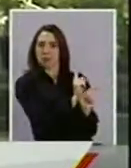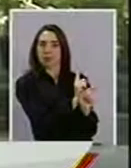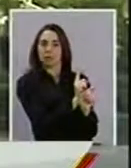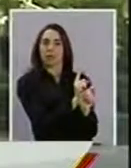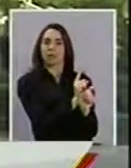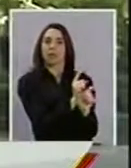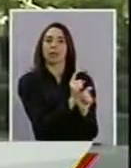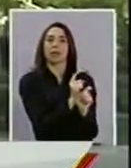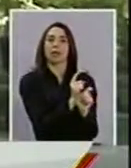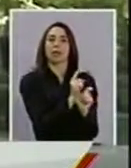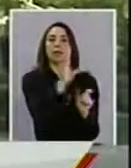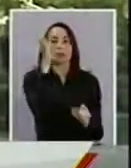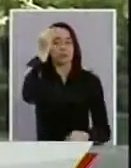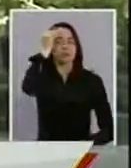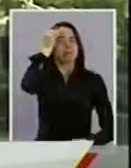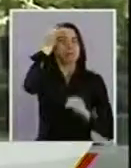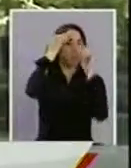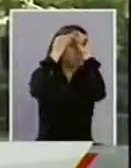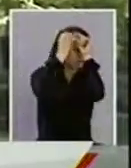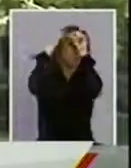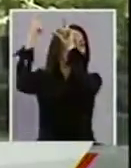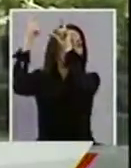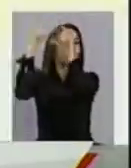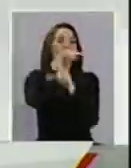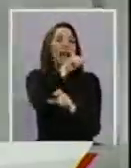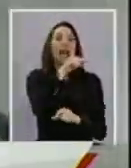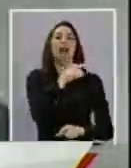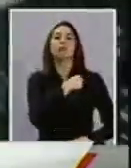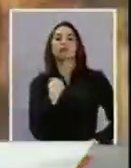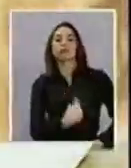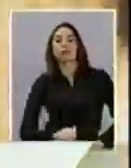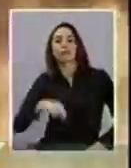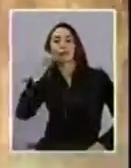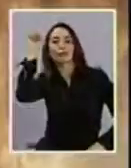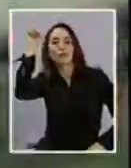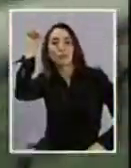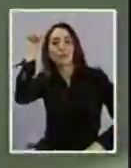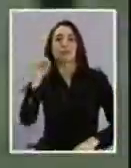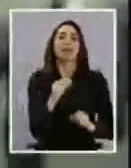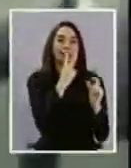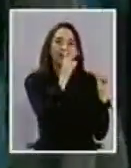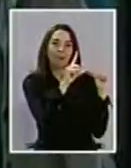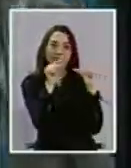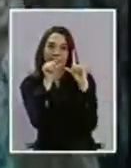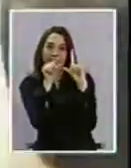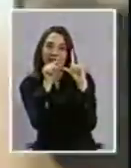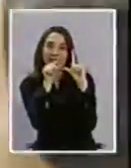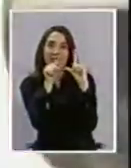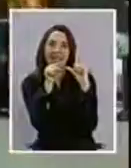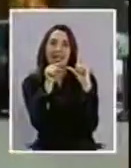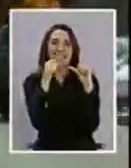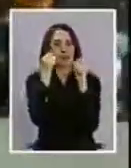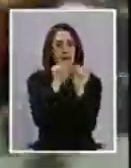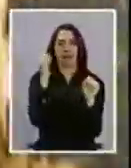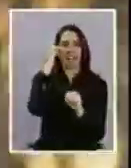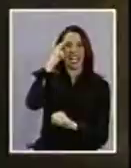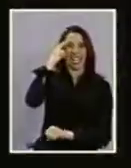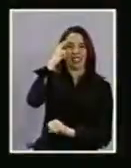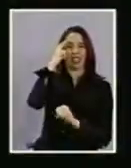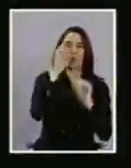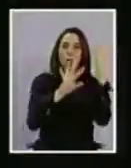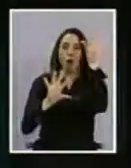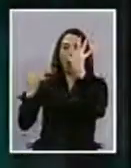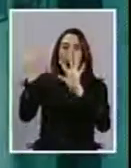de cual casi no podemos quitarnos su imagen del personaje. Al ver estas imágenes parecen casi ridículos los